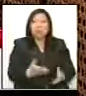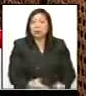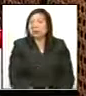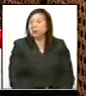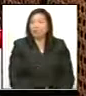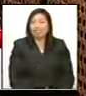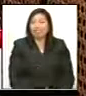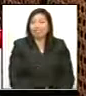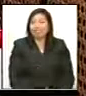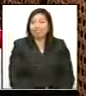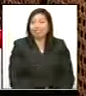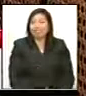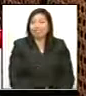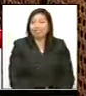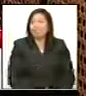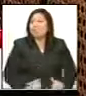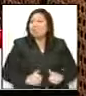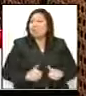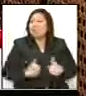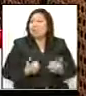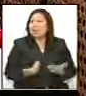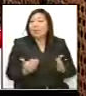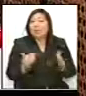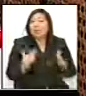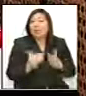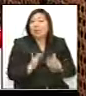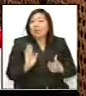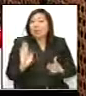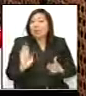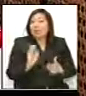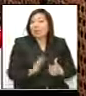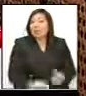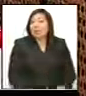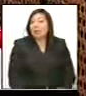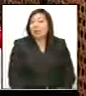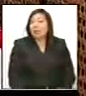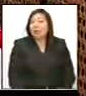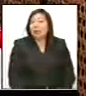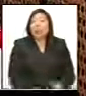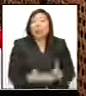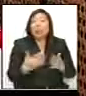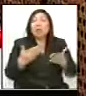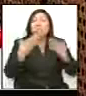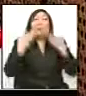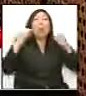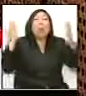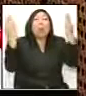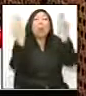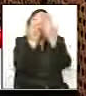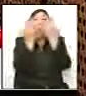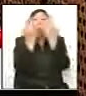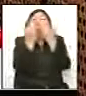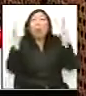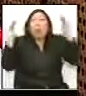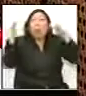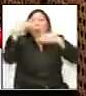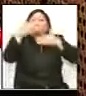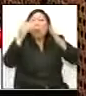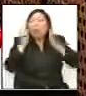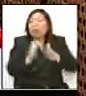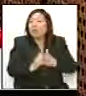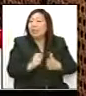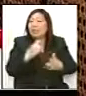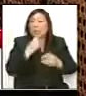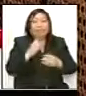tanto, viven en casas que ellos mismos les llaman toperas, donde no hay ventilación. Es un tema y